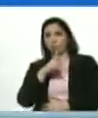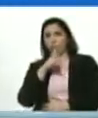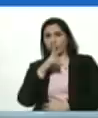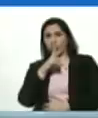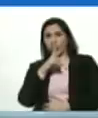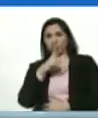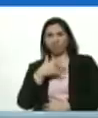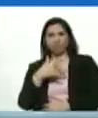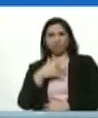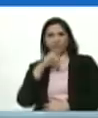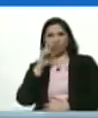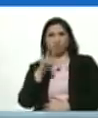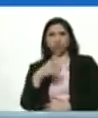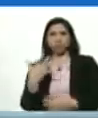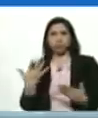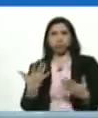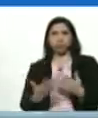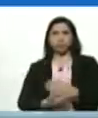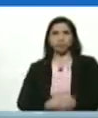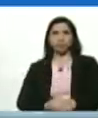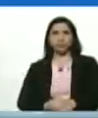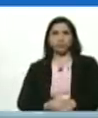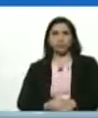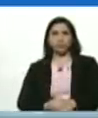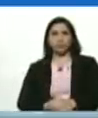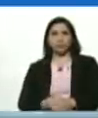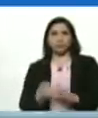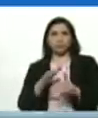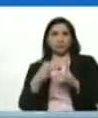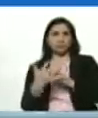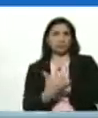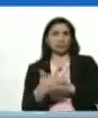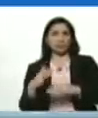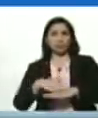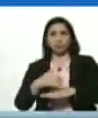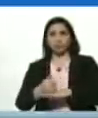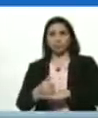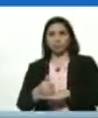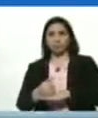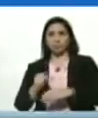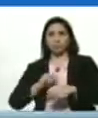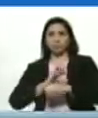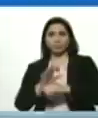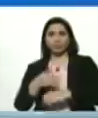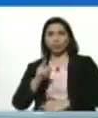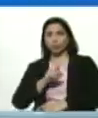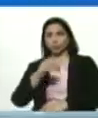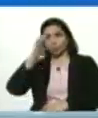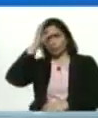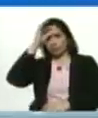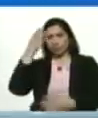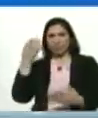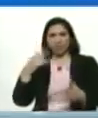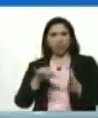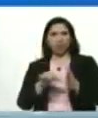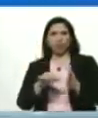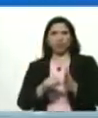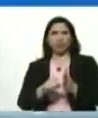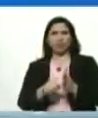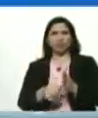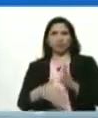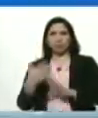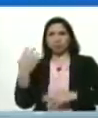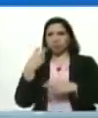terror de estar rodeado por el coronavirus y no saber por dónde te sale el coronavirus